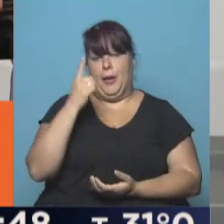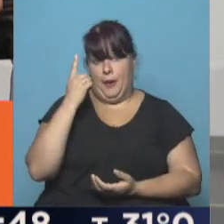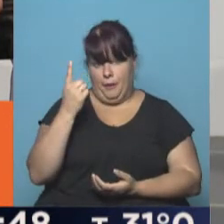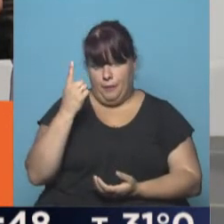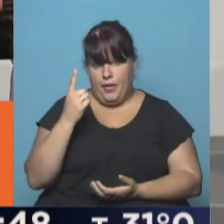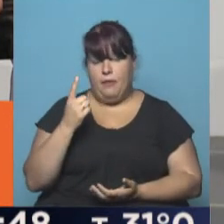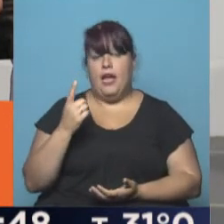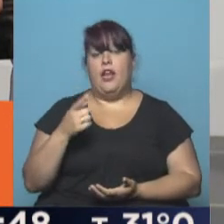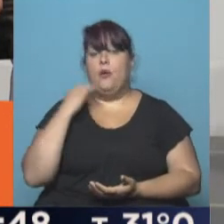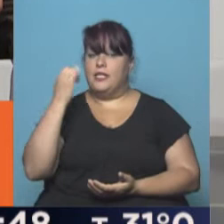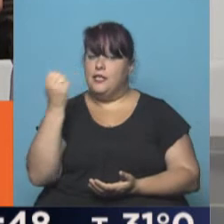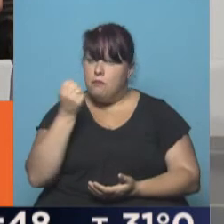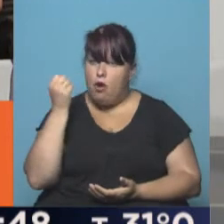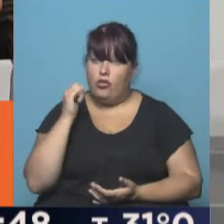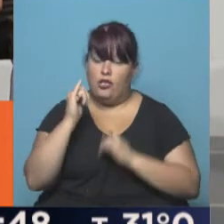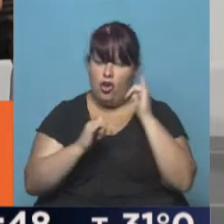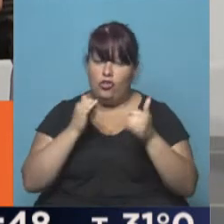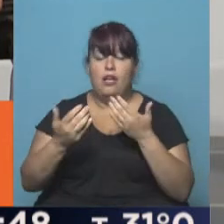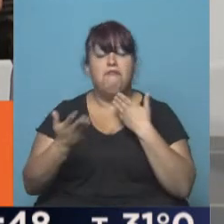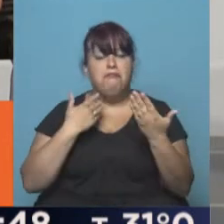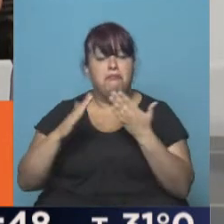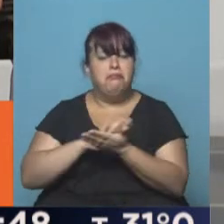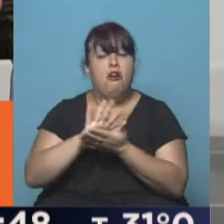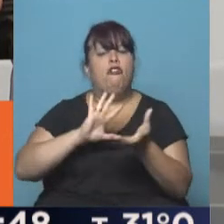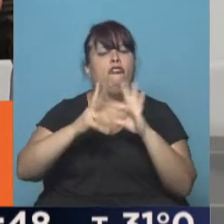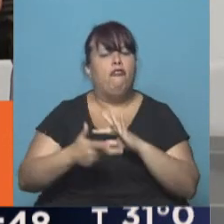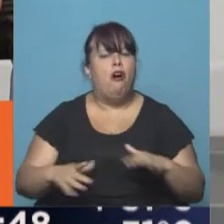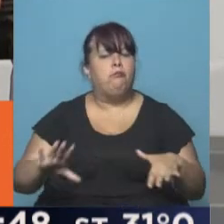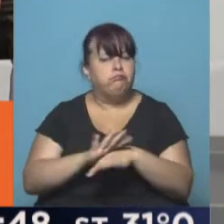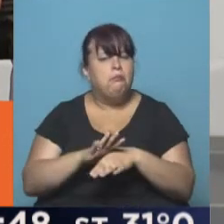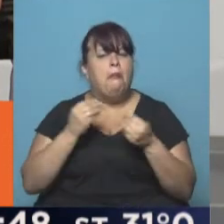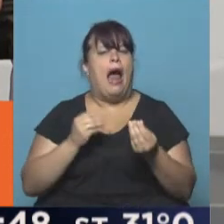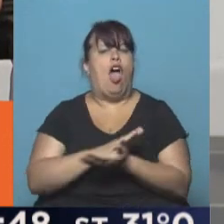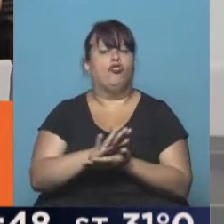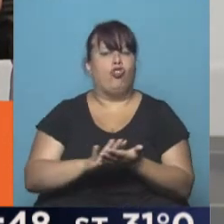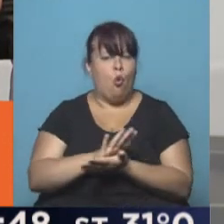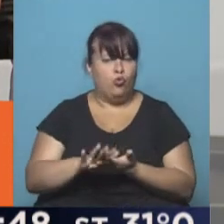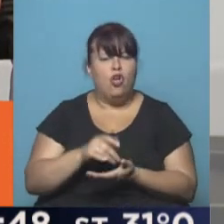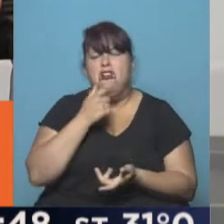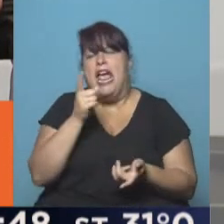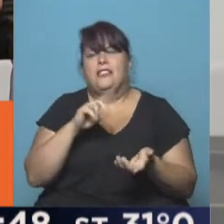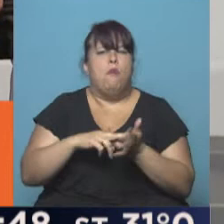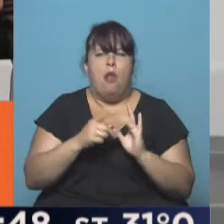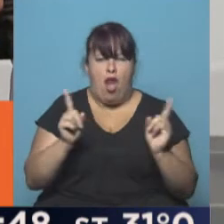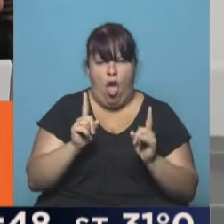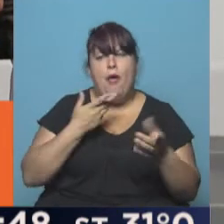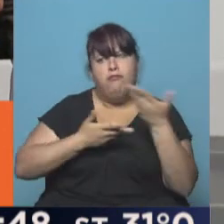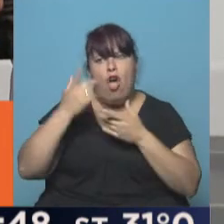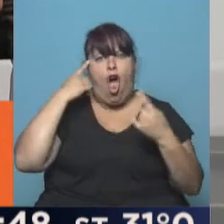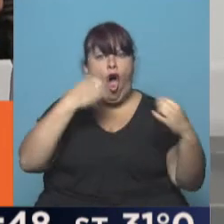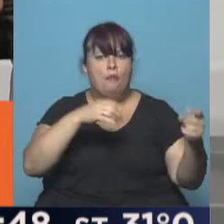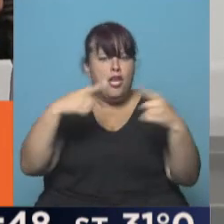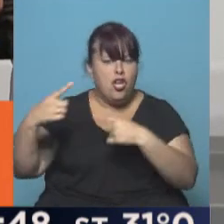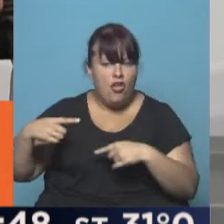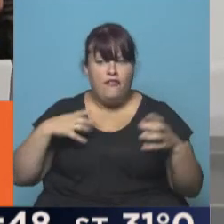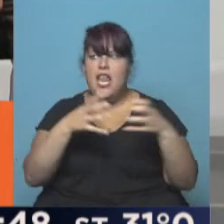Primero, resaltar que el diálogo ha sido el mecanismo para resolver, no sé si un conflicto, pero sí un intercambio de opiniones que habían